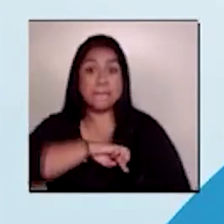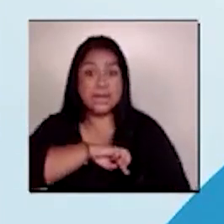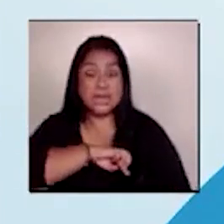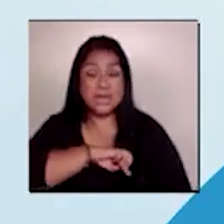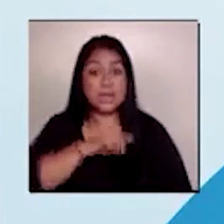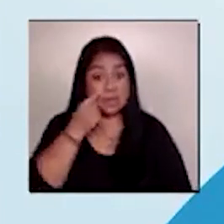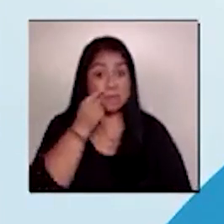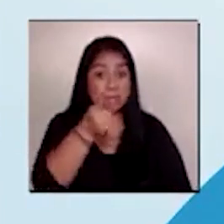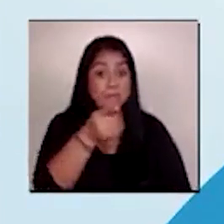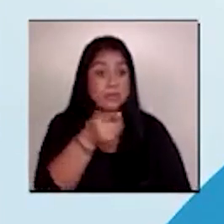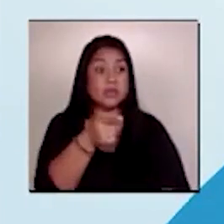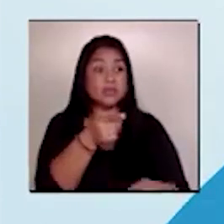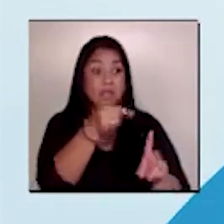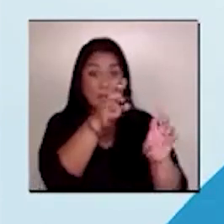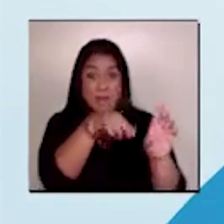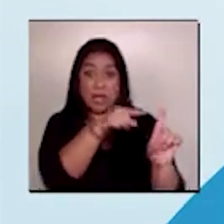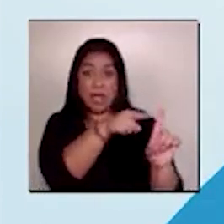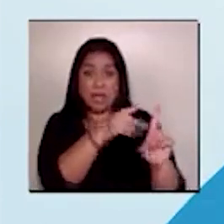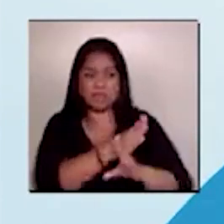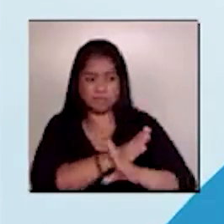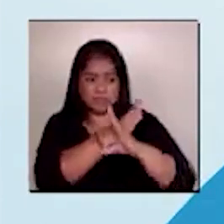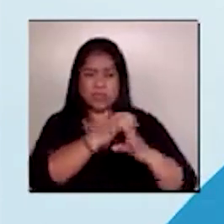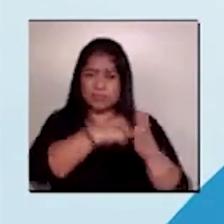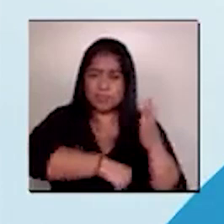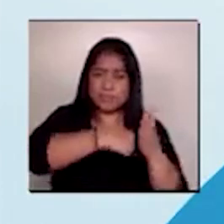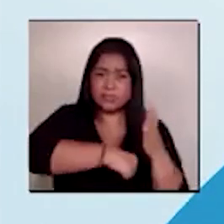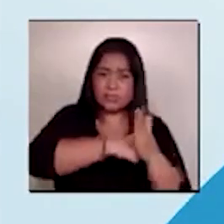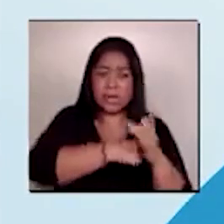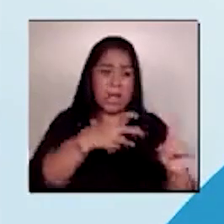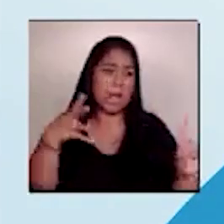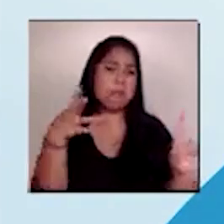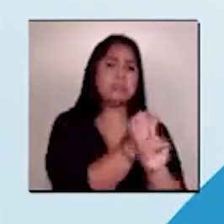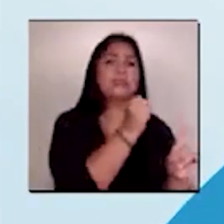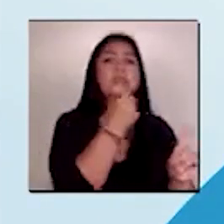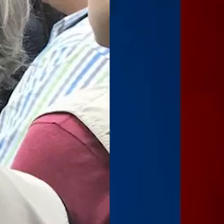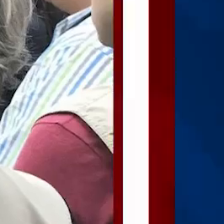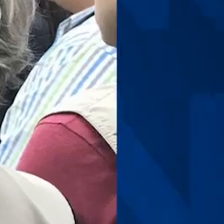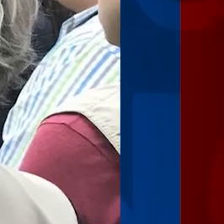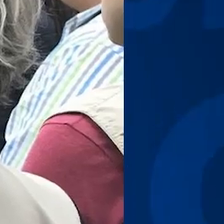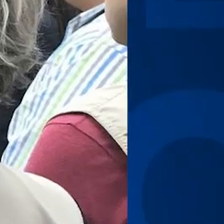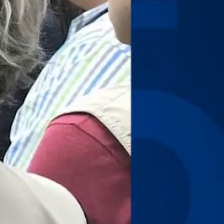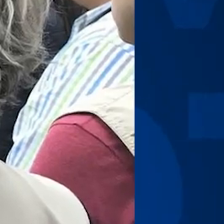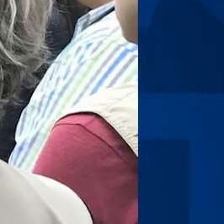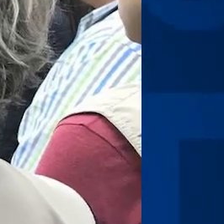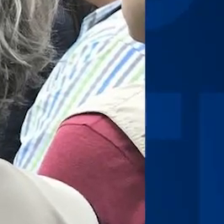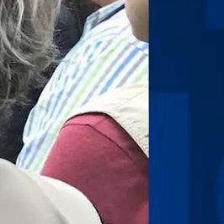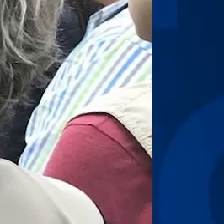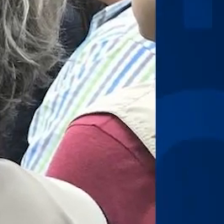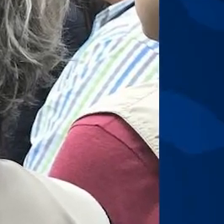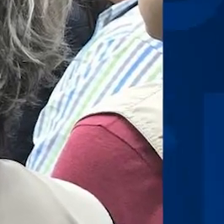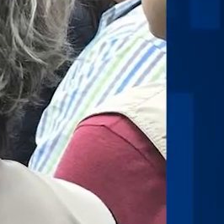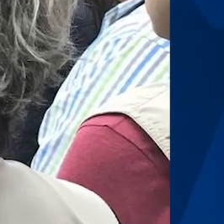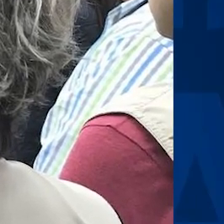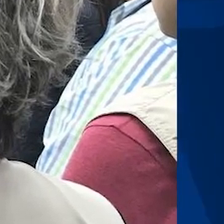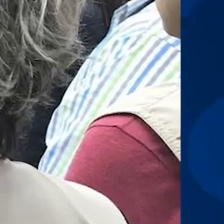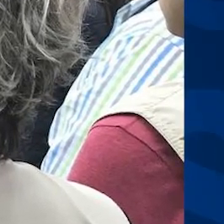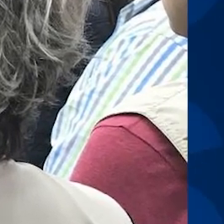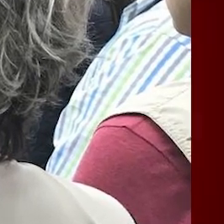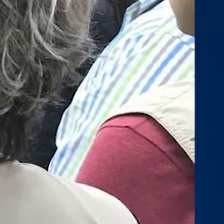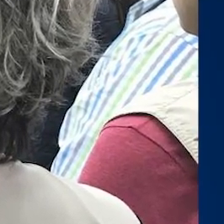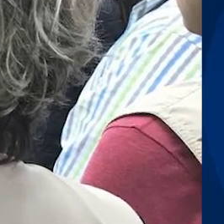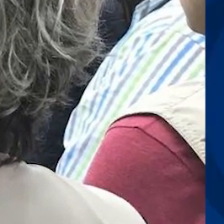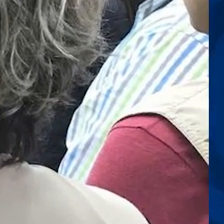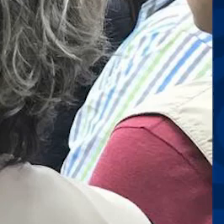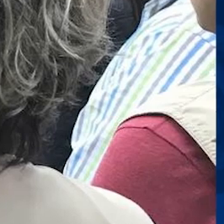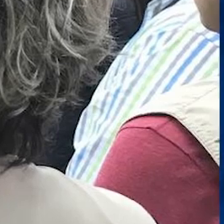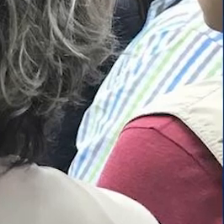a actores que están luchando contra la corrupción. Explicó que el trabajo de los observadores de la Organización de